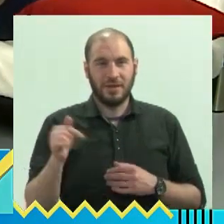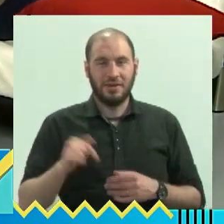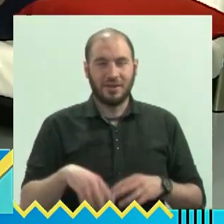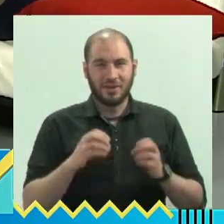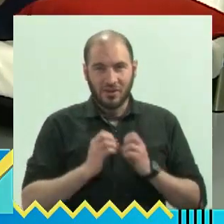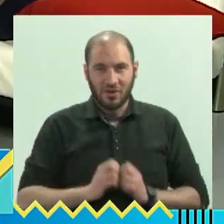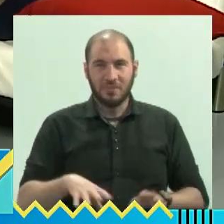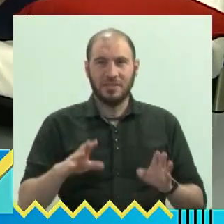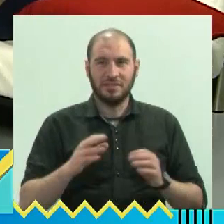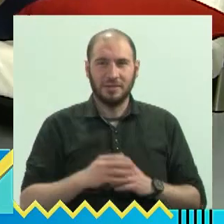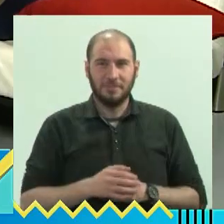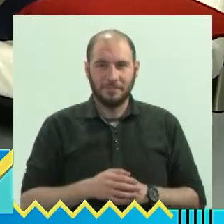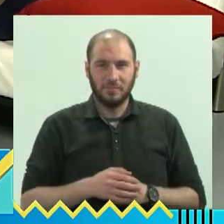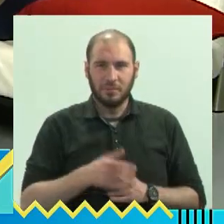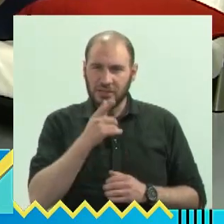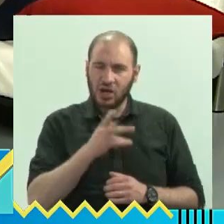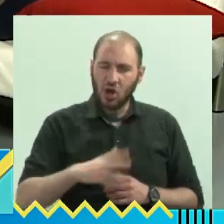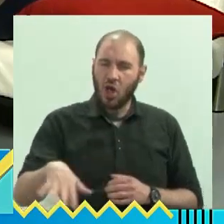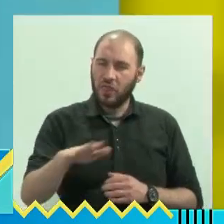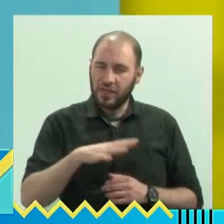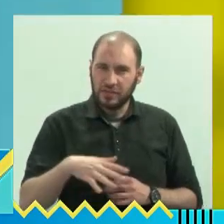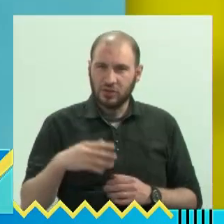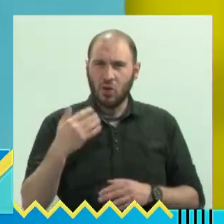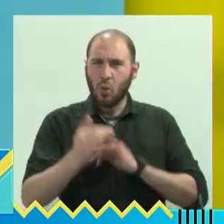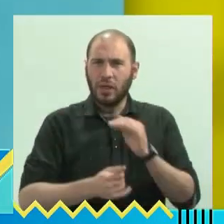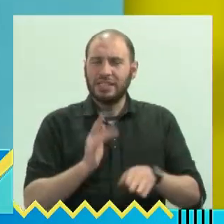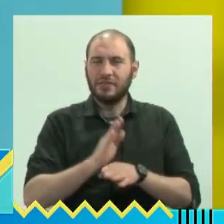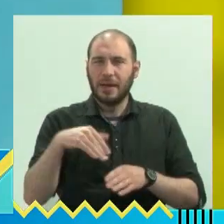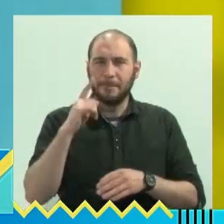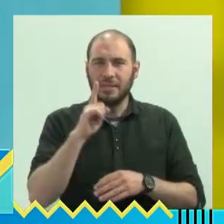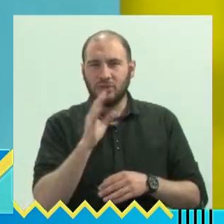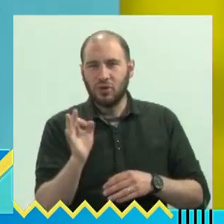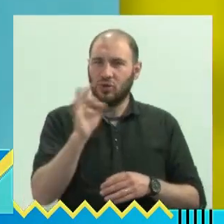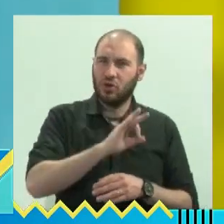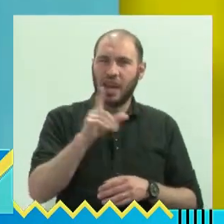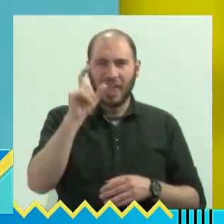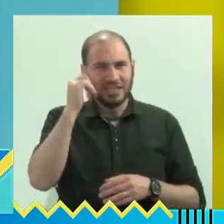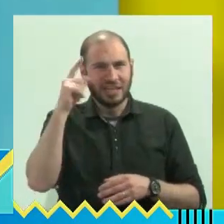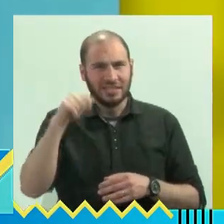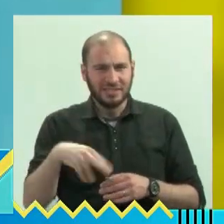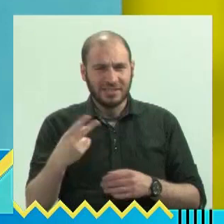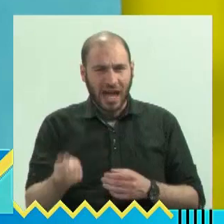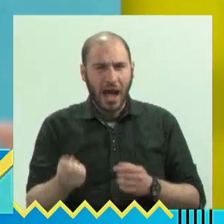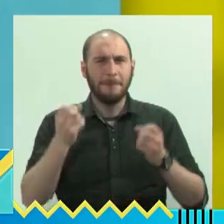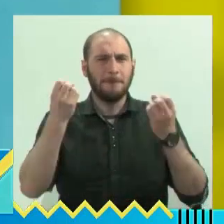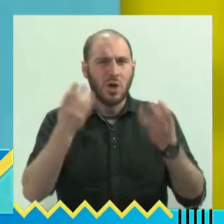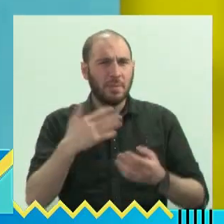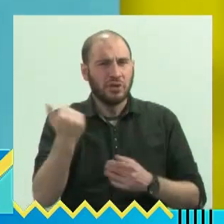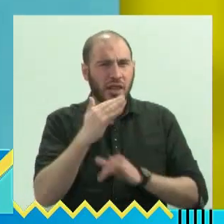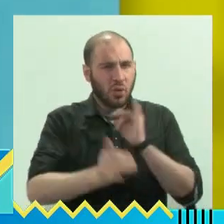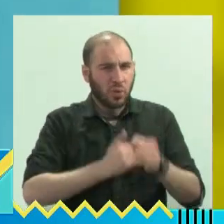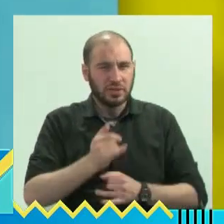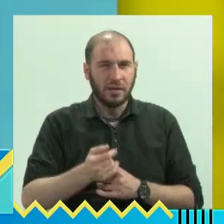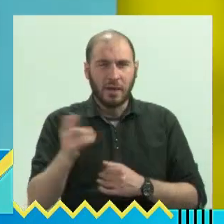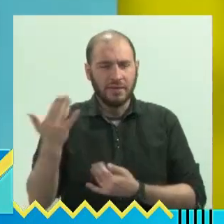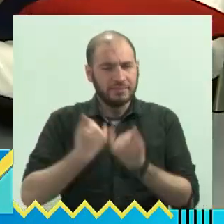empecemos un poco dándole como un contexto a esto de tratar de explicar qué es un mito o una leyenda, de por qué es importante a veces hablar de esto?